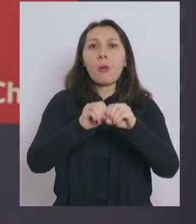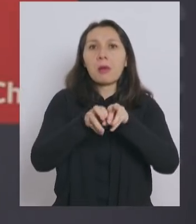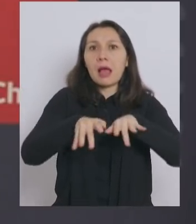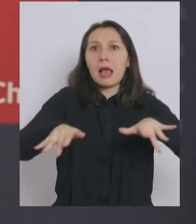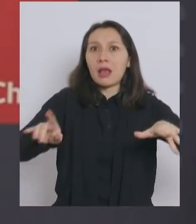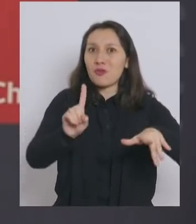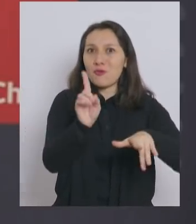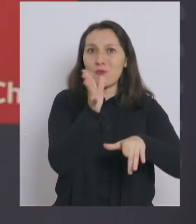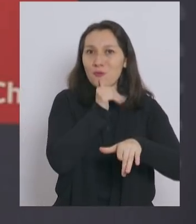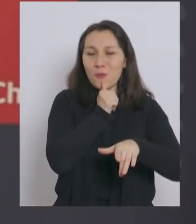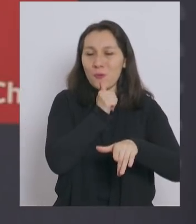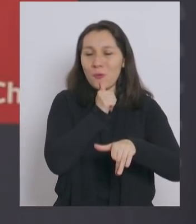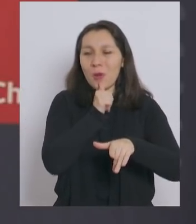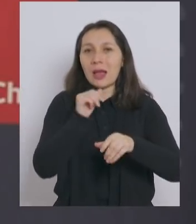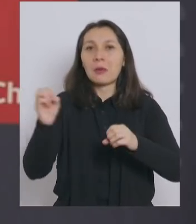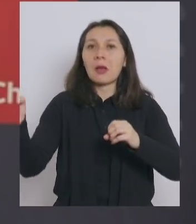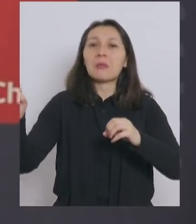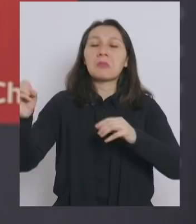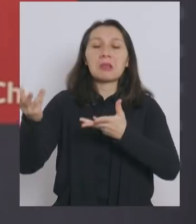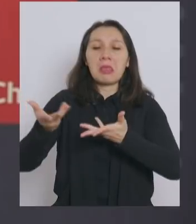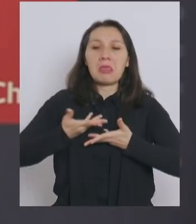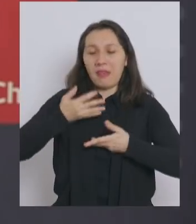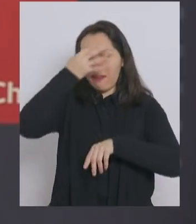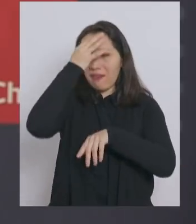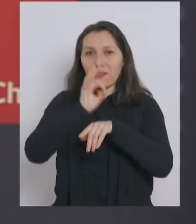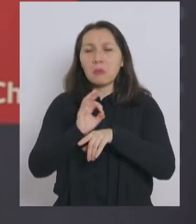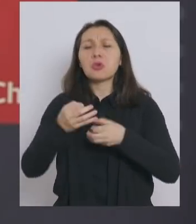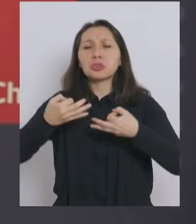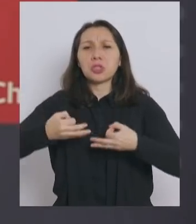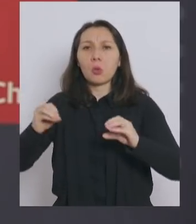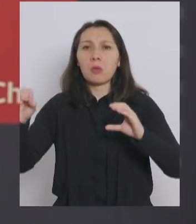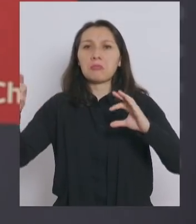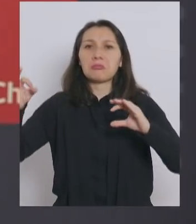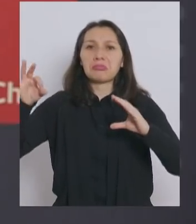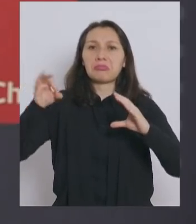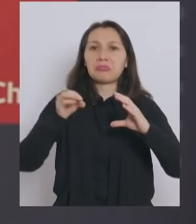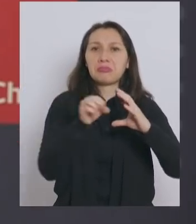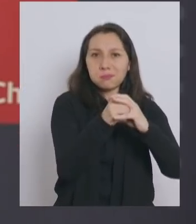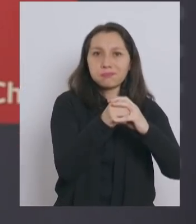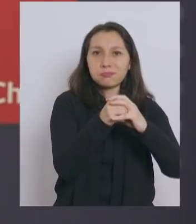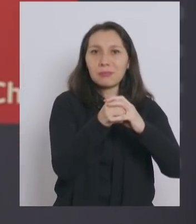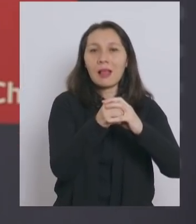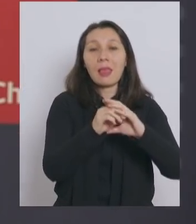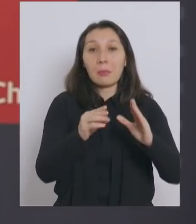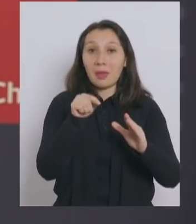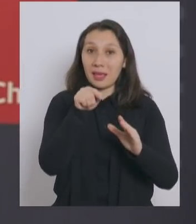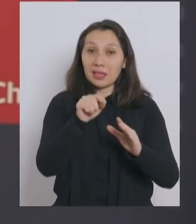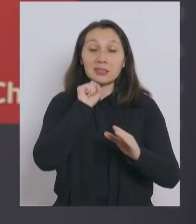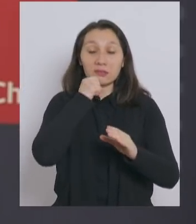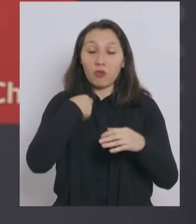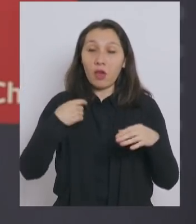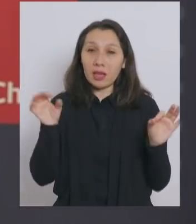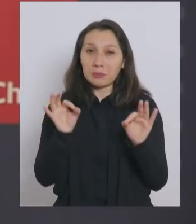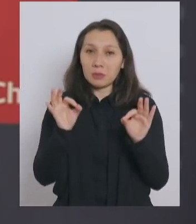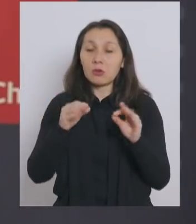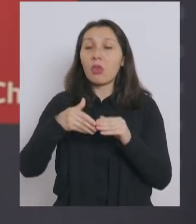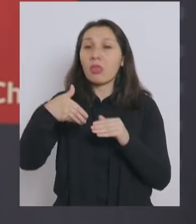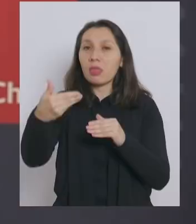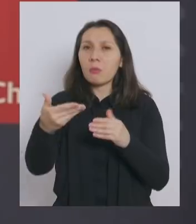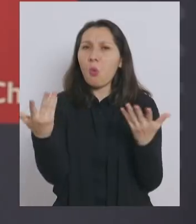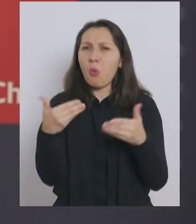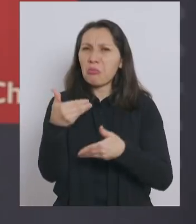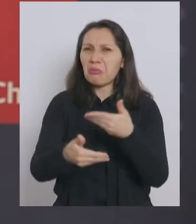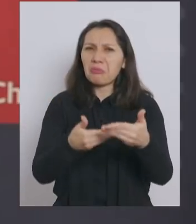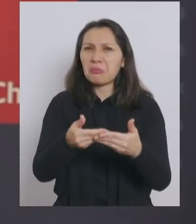infectarla. Entonces no va a producir ninguna enfermedad, es seguro. Entonces, este adenovirus, que voy a explicar un poco más adelante cómo